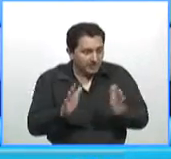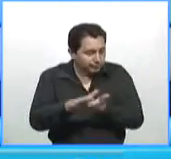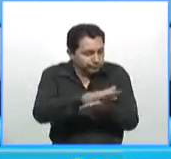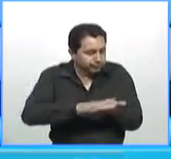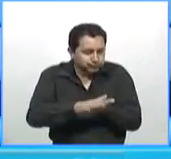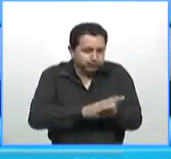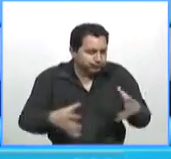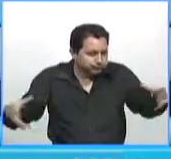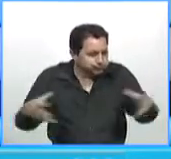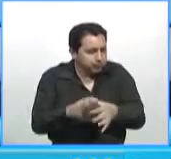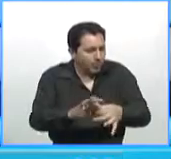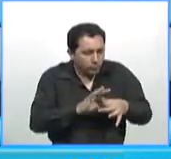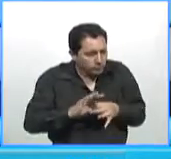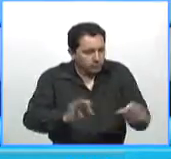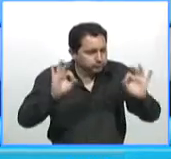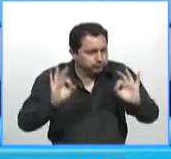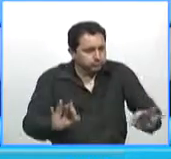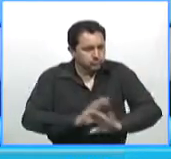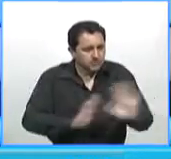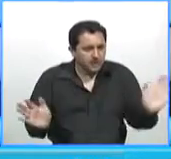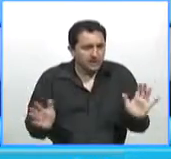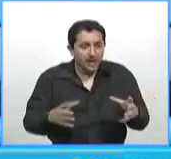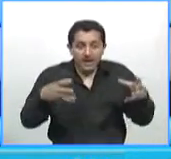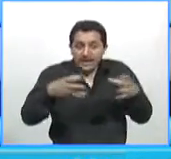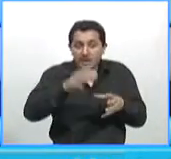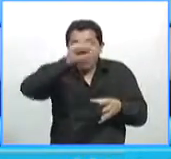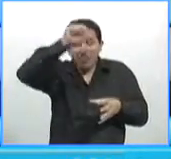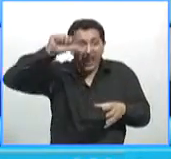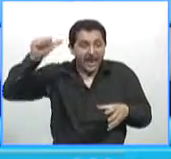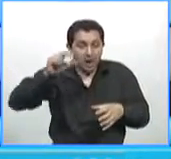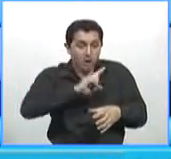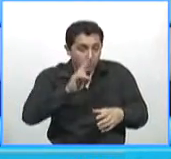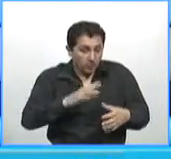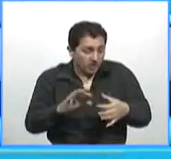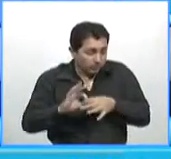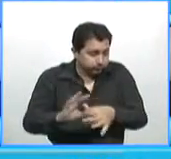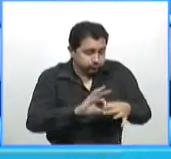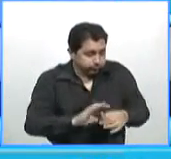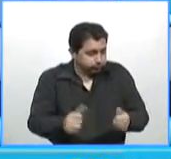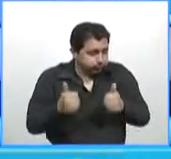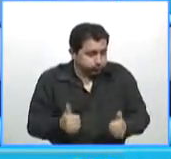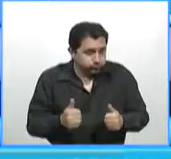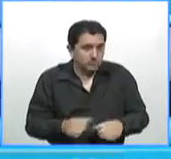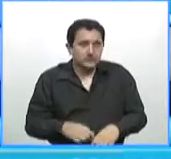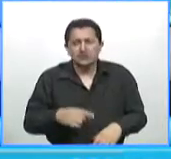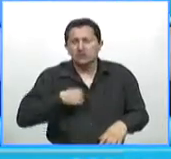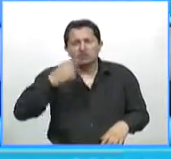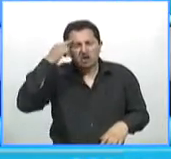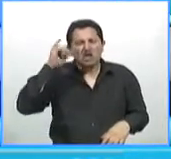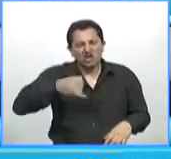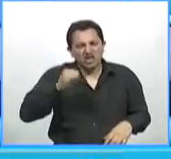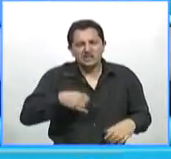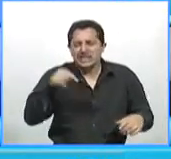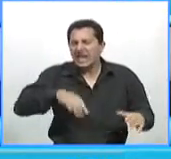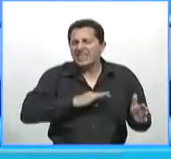de este año de idas y vueltas. ¿Las Leonas están acomodadas? ¿Terminan el año así? Sí, la verdad que sí. Un año increíble.